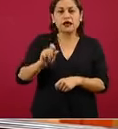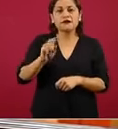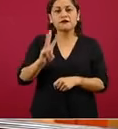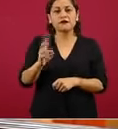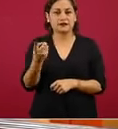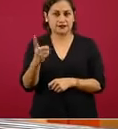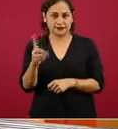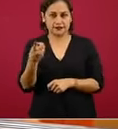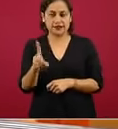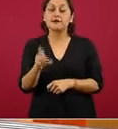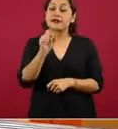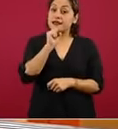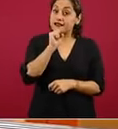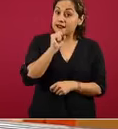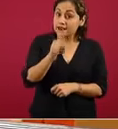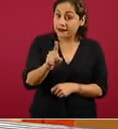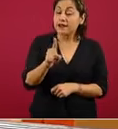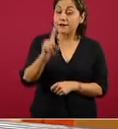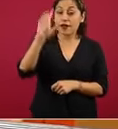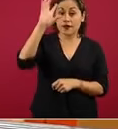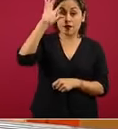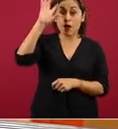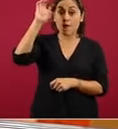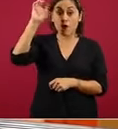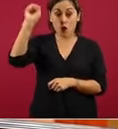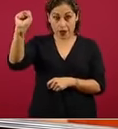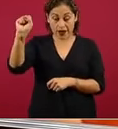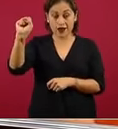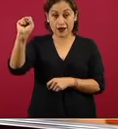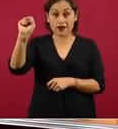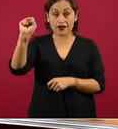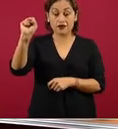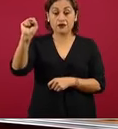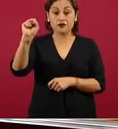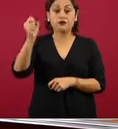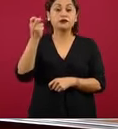de Morelos, de una manera